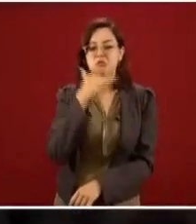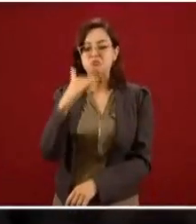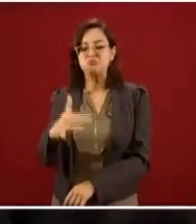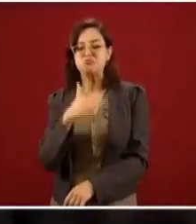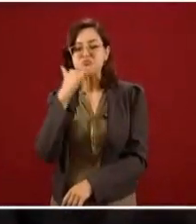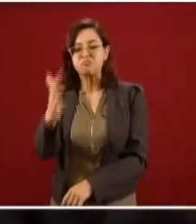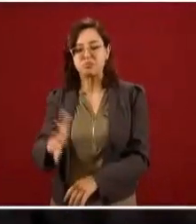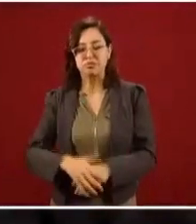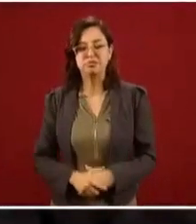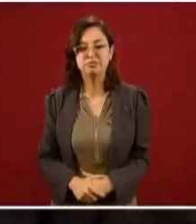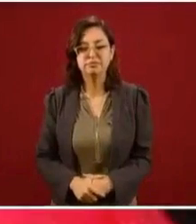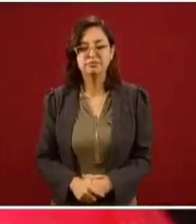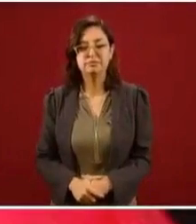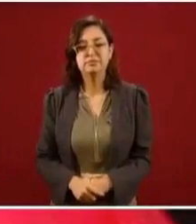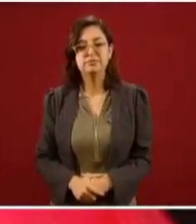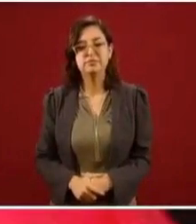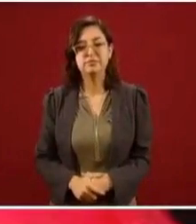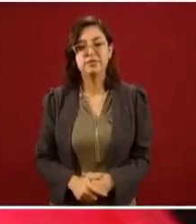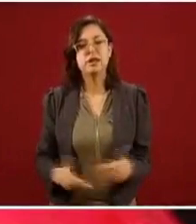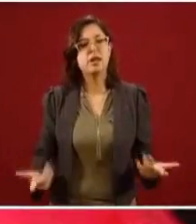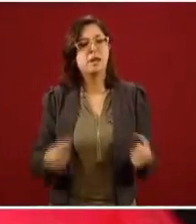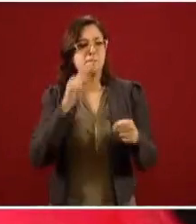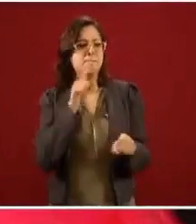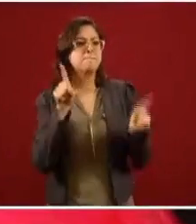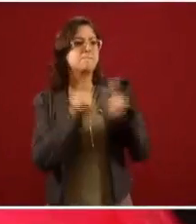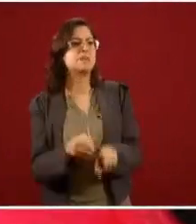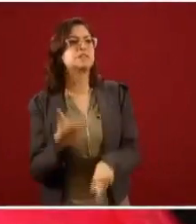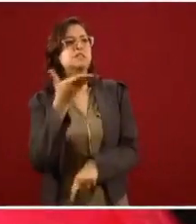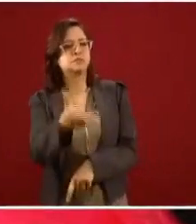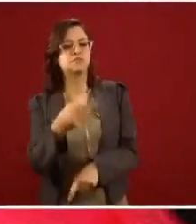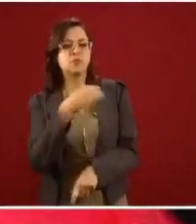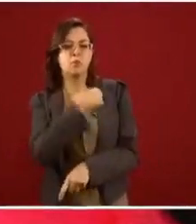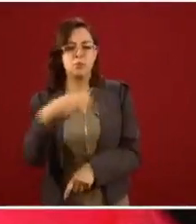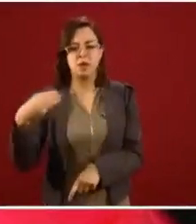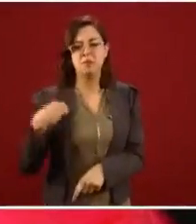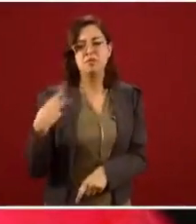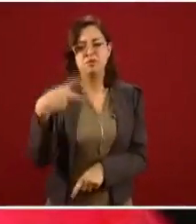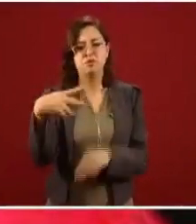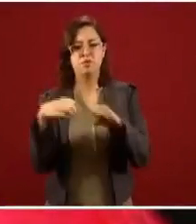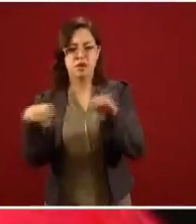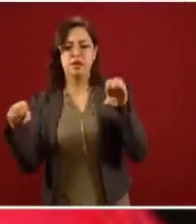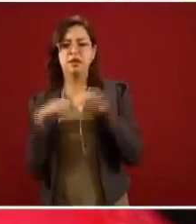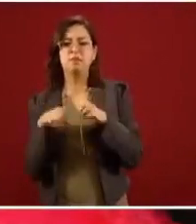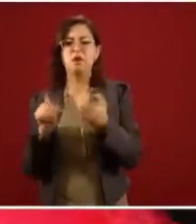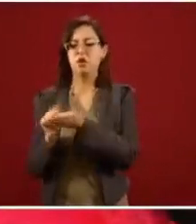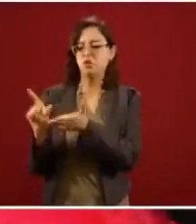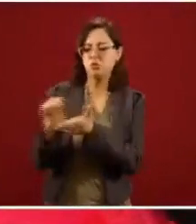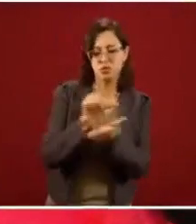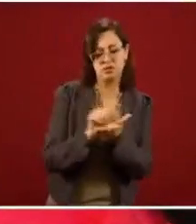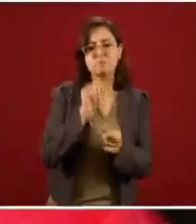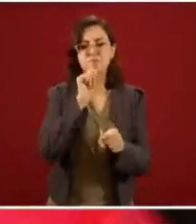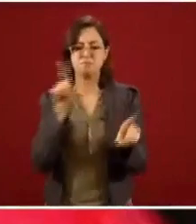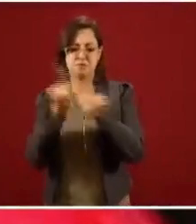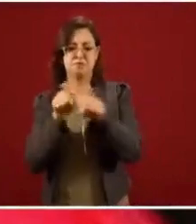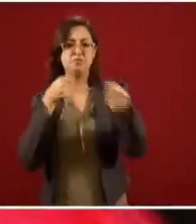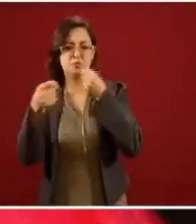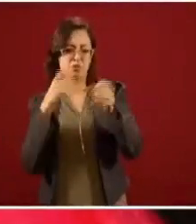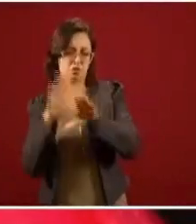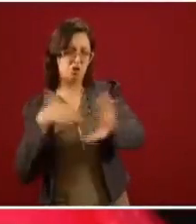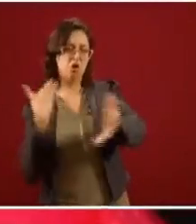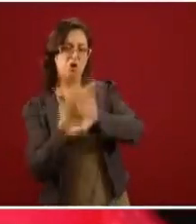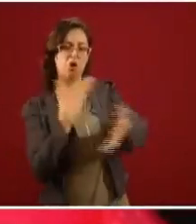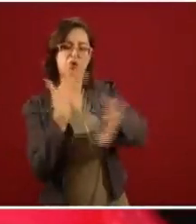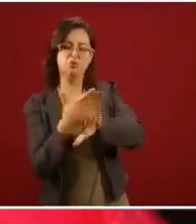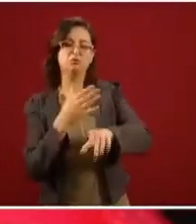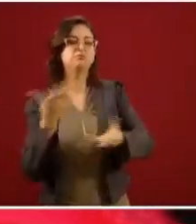pero podríamos decir lo mismo de miembros de su gabinete que tuitean contra periodistas y los difaman y los calumnian. En eso,